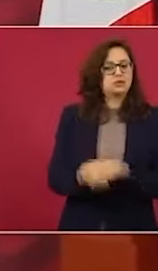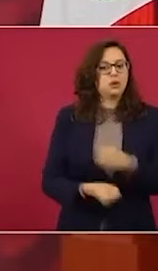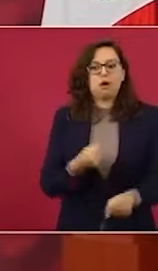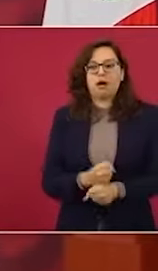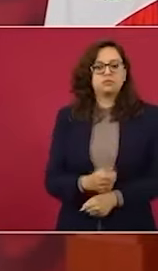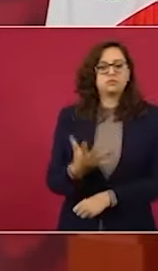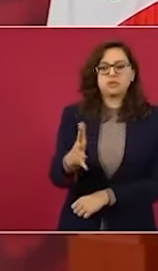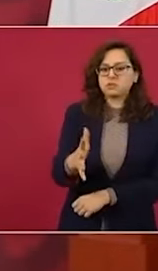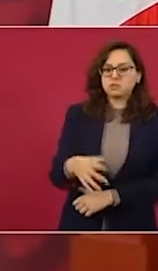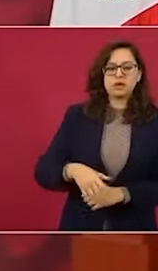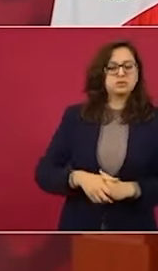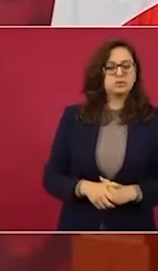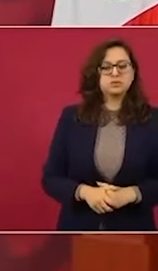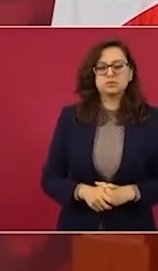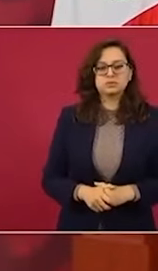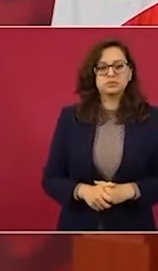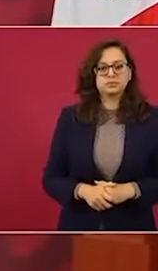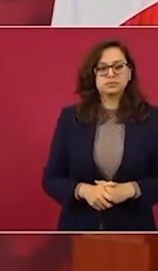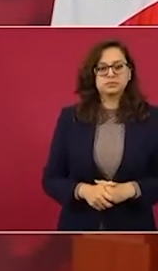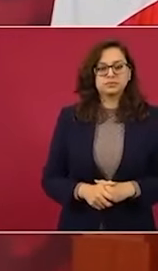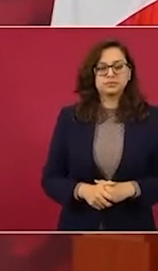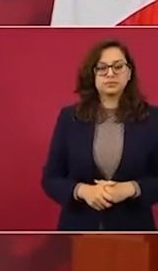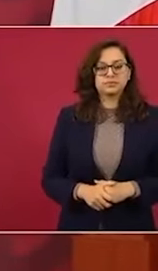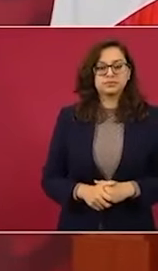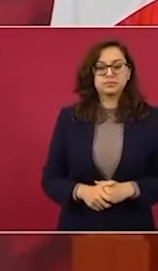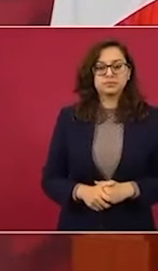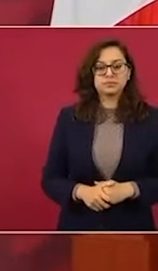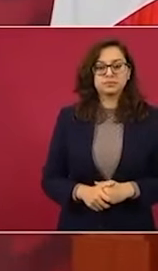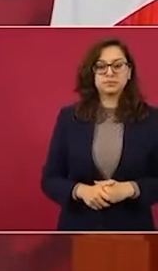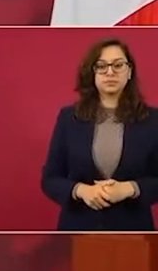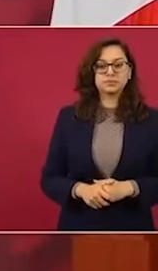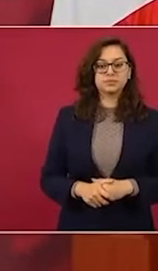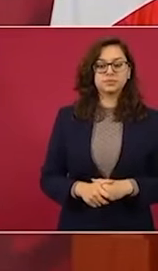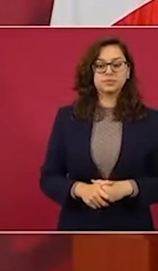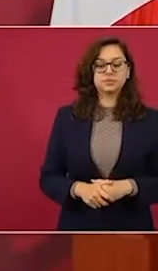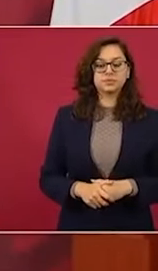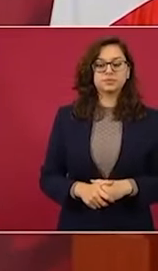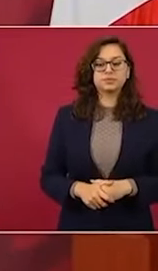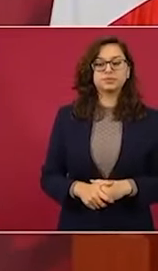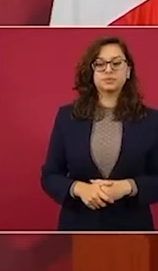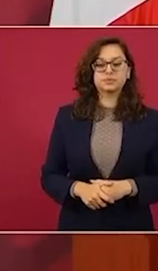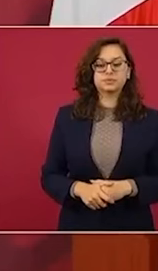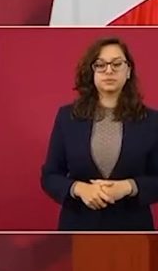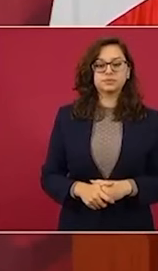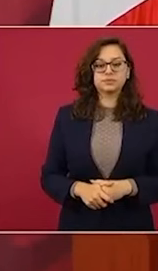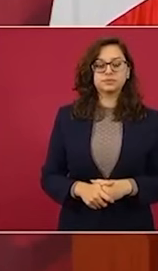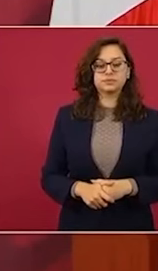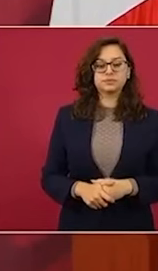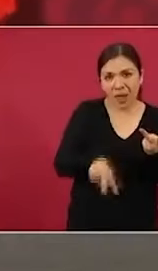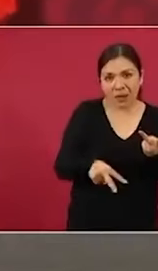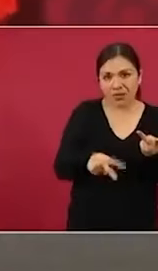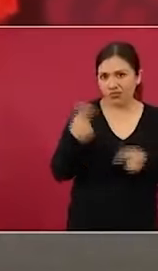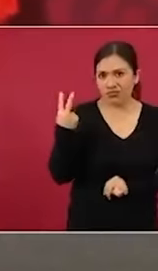en TikTok, en Instagram, en Telegram, en la cual muchos historiadores hispanoamericanos están reconociendo